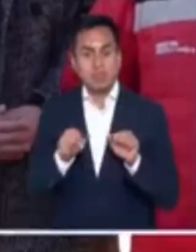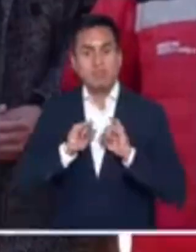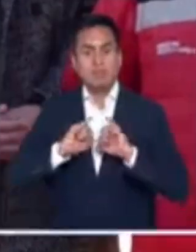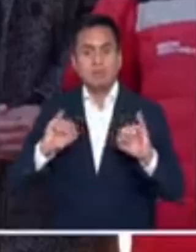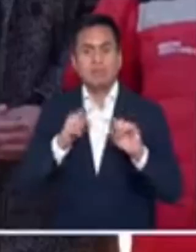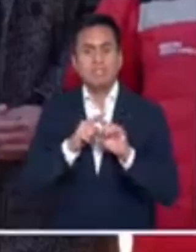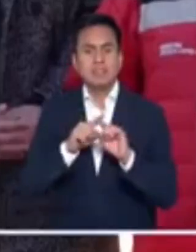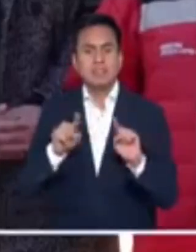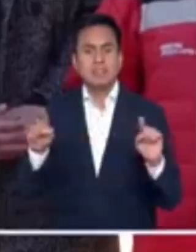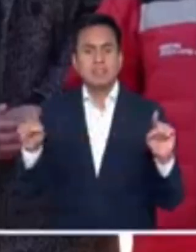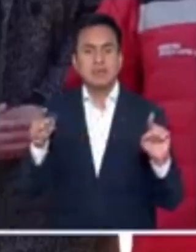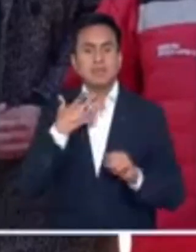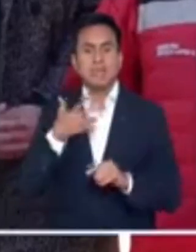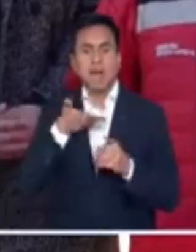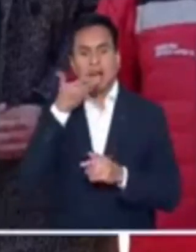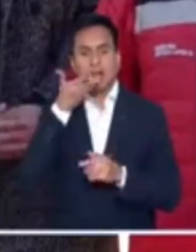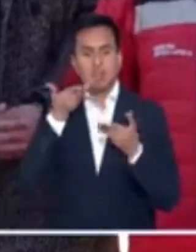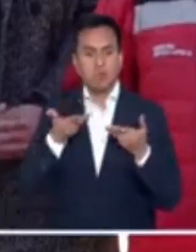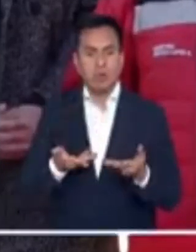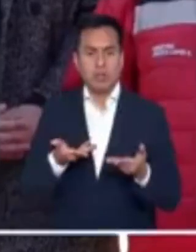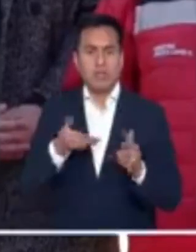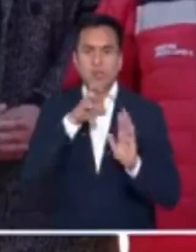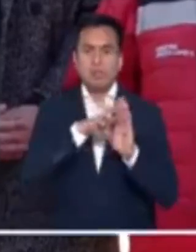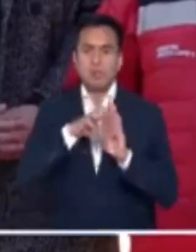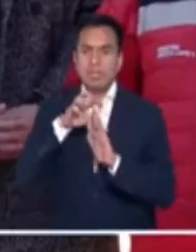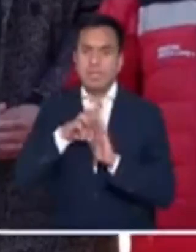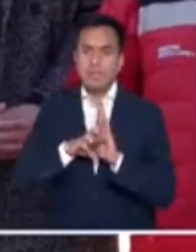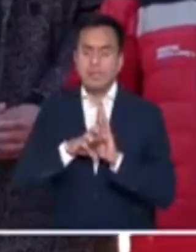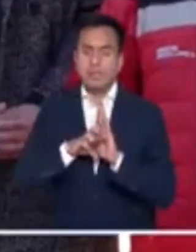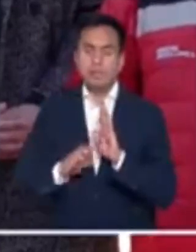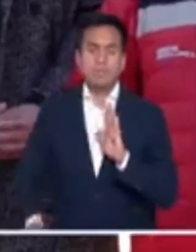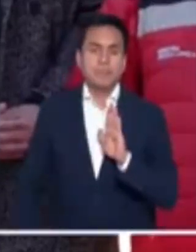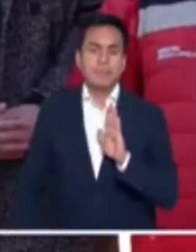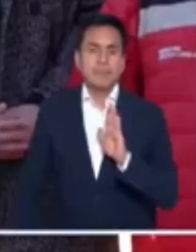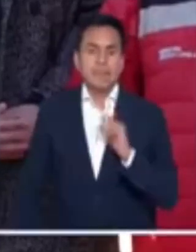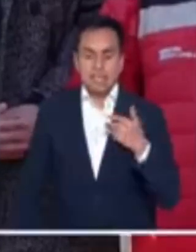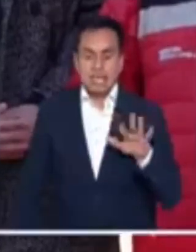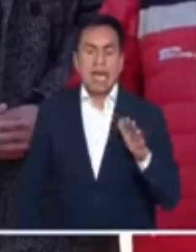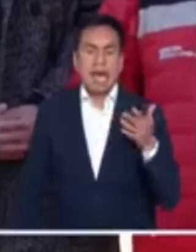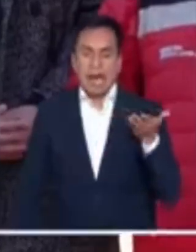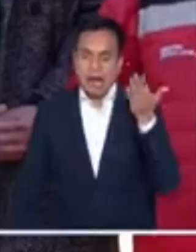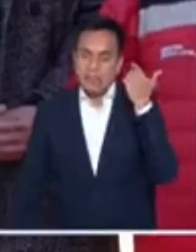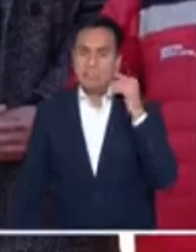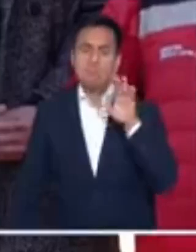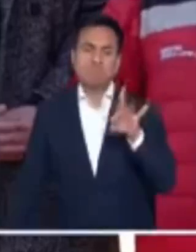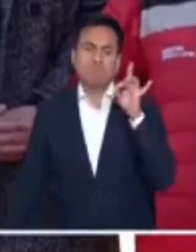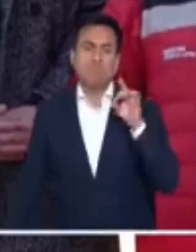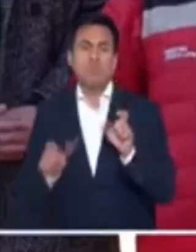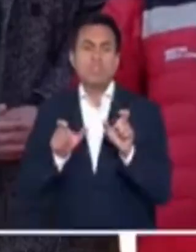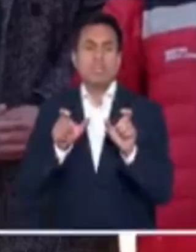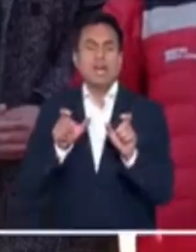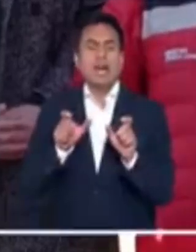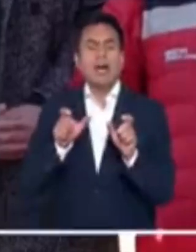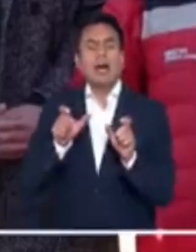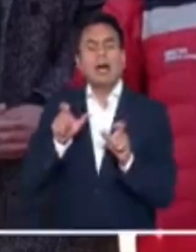es distinta, porque de lo que estamos hablando es de un proyecto que ya está tomada de razón por la Contraloría, la